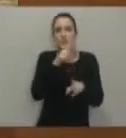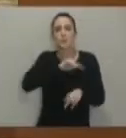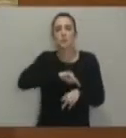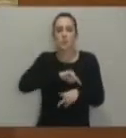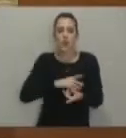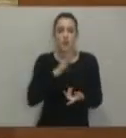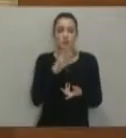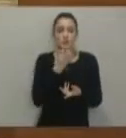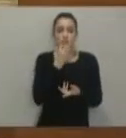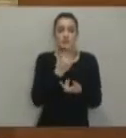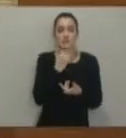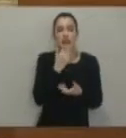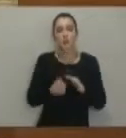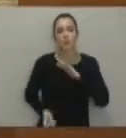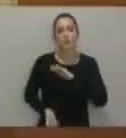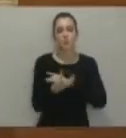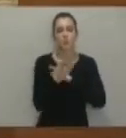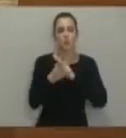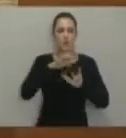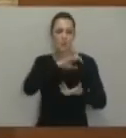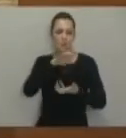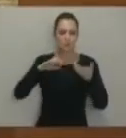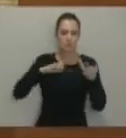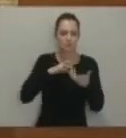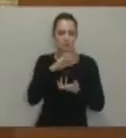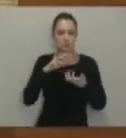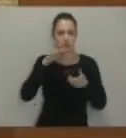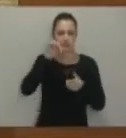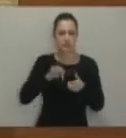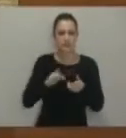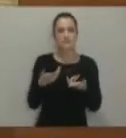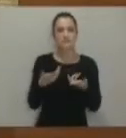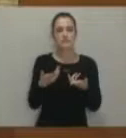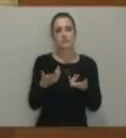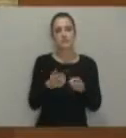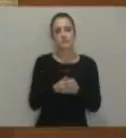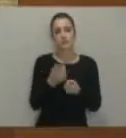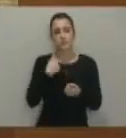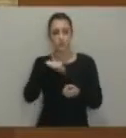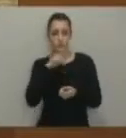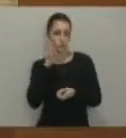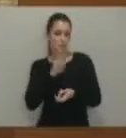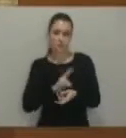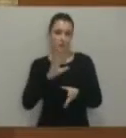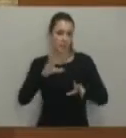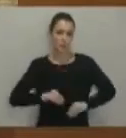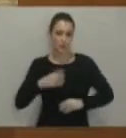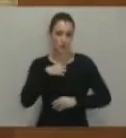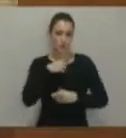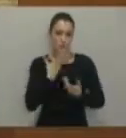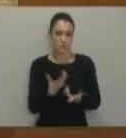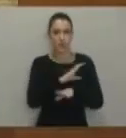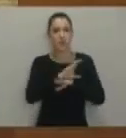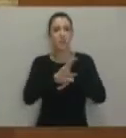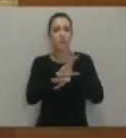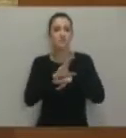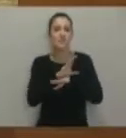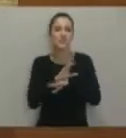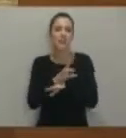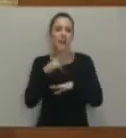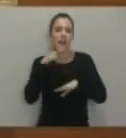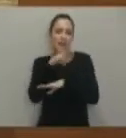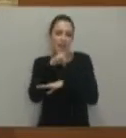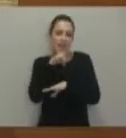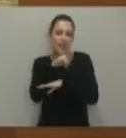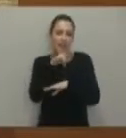sucedido en toda esta polémica y resulta a nuestro modo de ver intolerable, es que la Consejería ha engañado